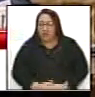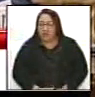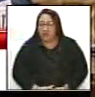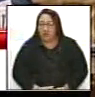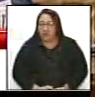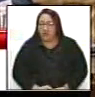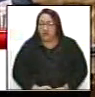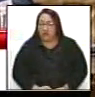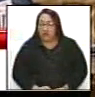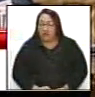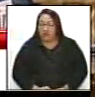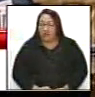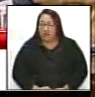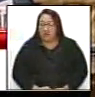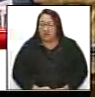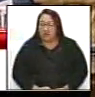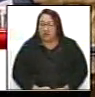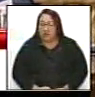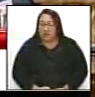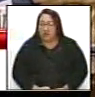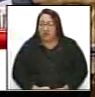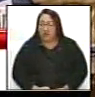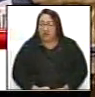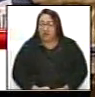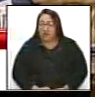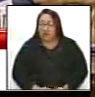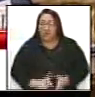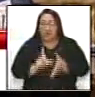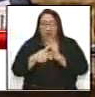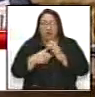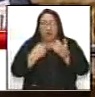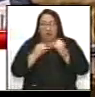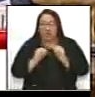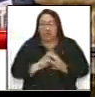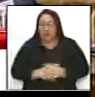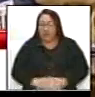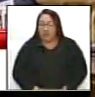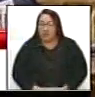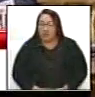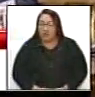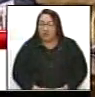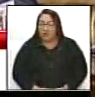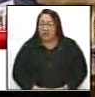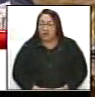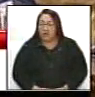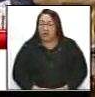eso daremos cuenta en su momento.